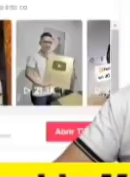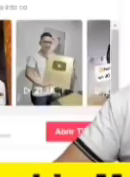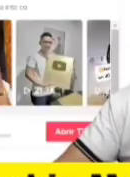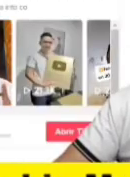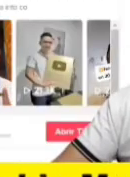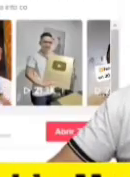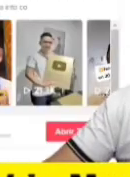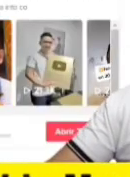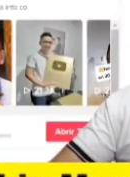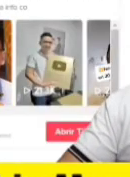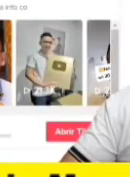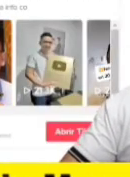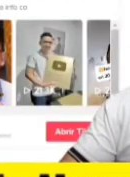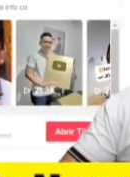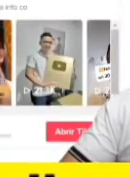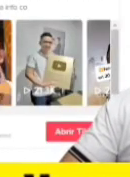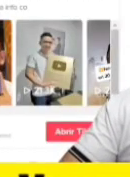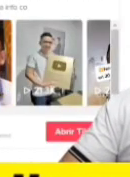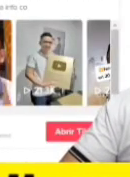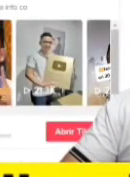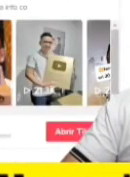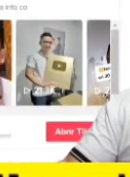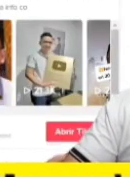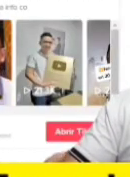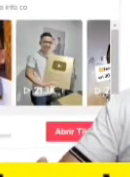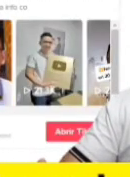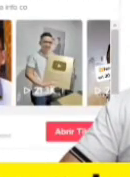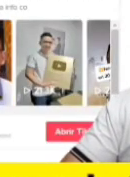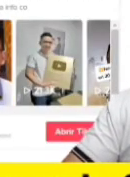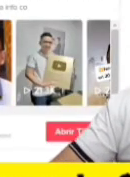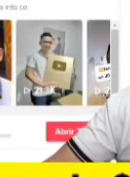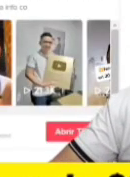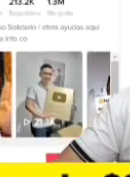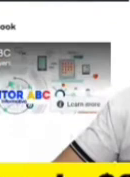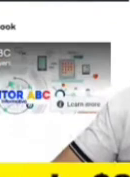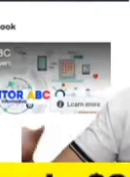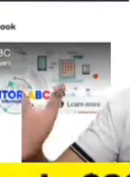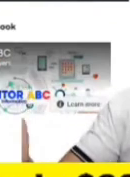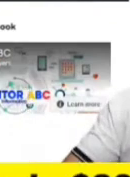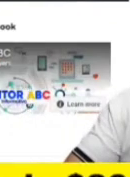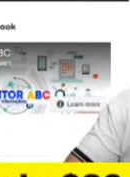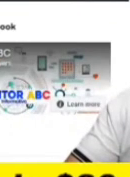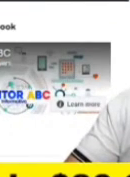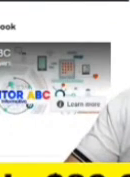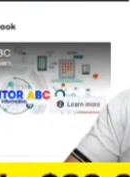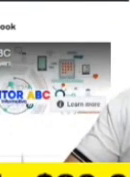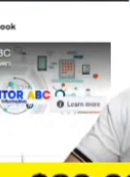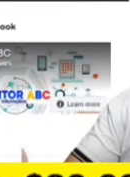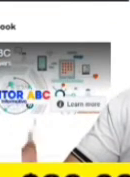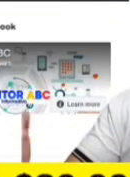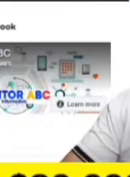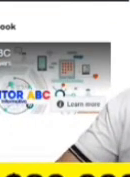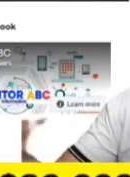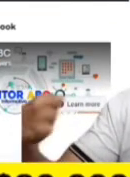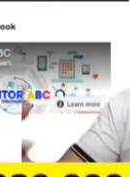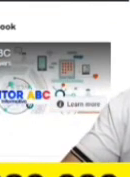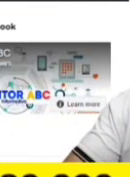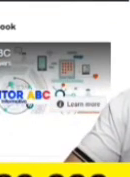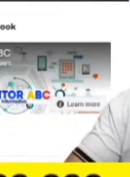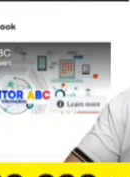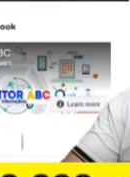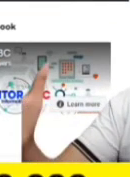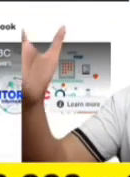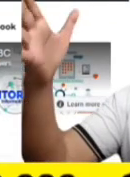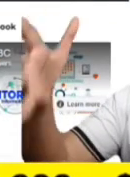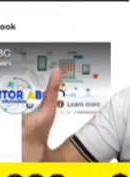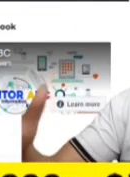esa noticia se las he comentado varias veces, las inscripciones, inclusive los que no sepan al